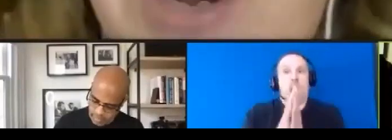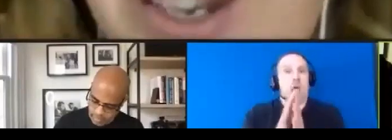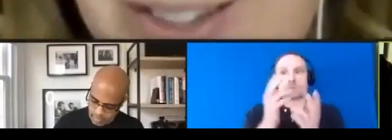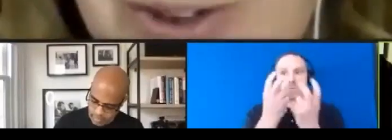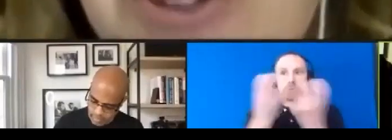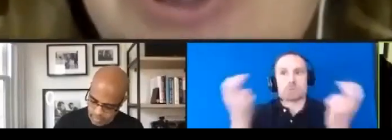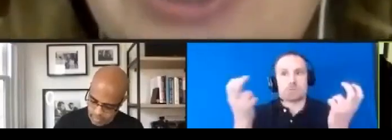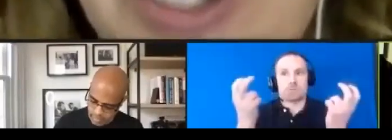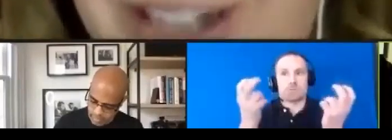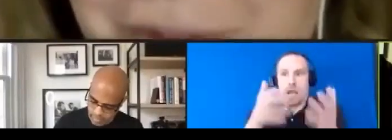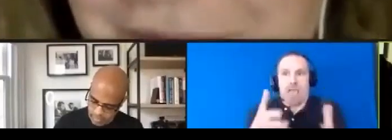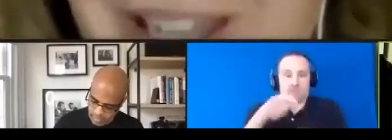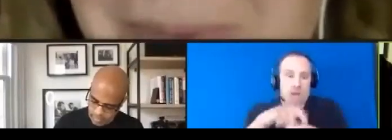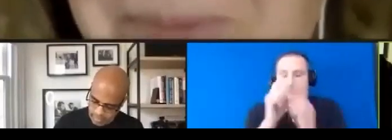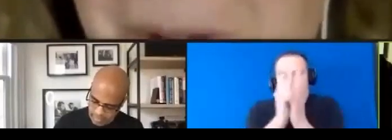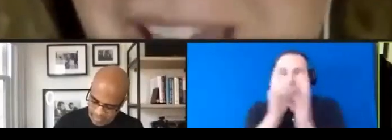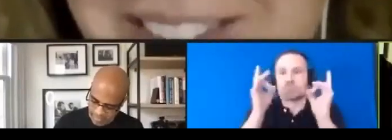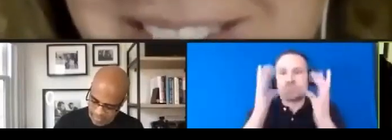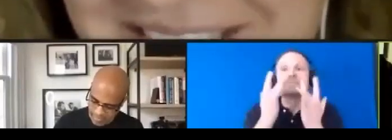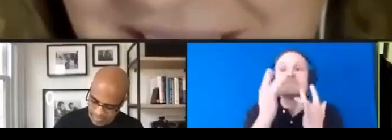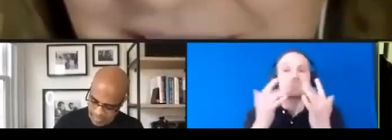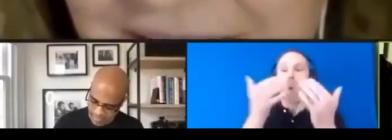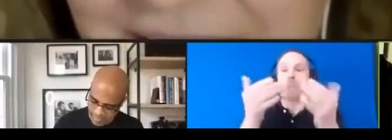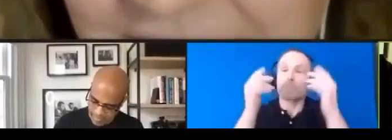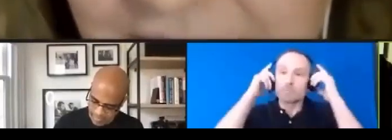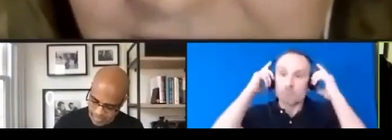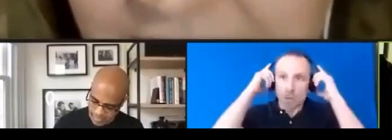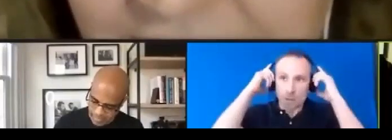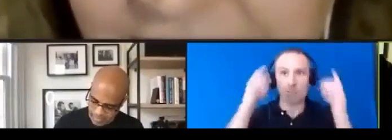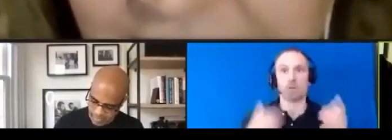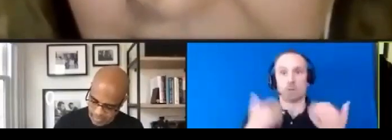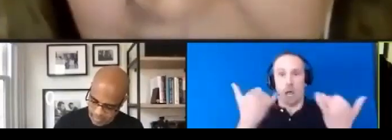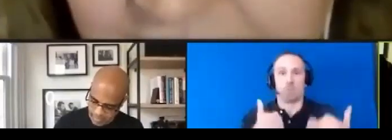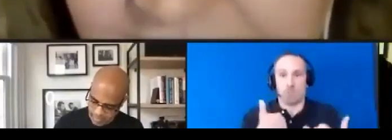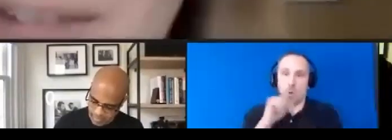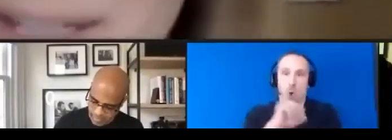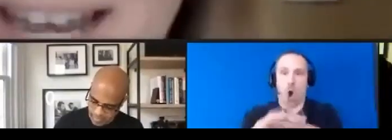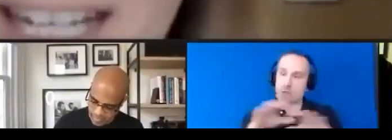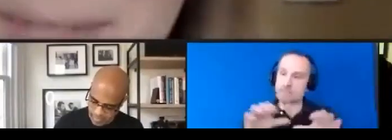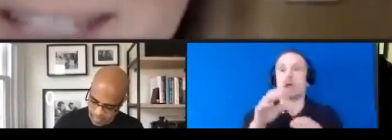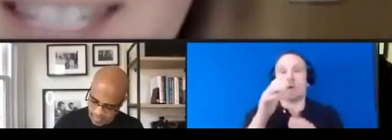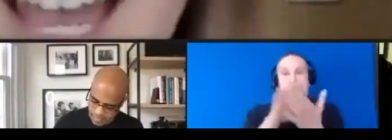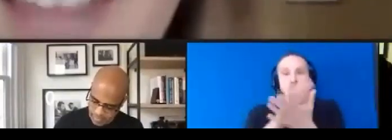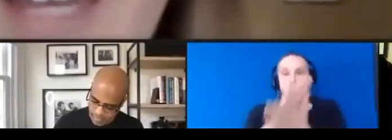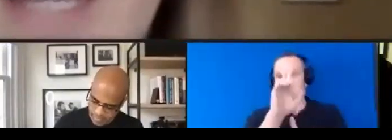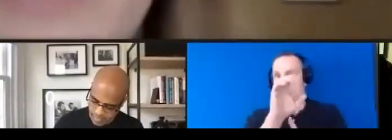estamos trabajando mucho en traducir estos documentos y eso con